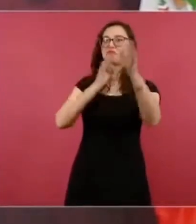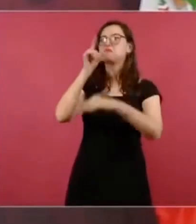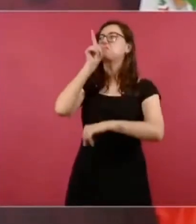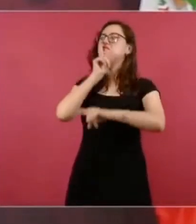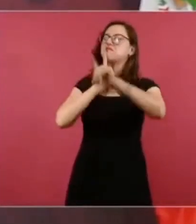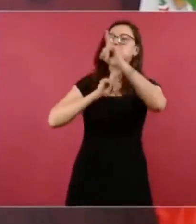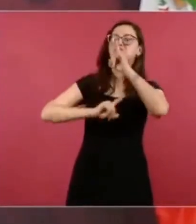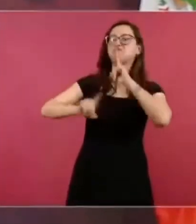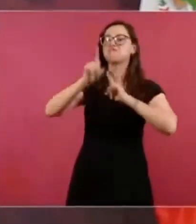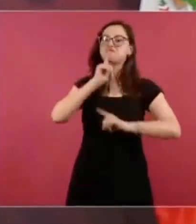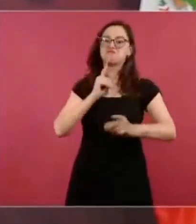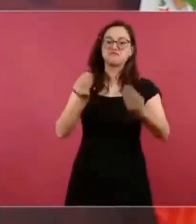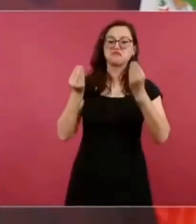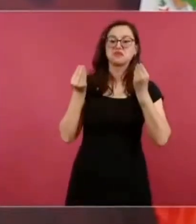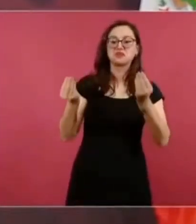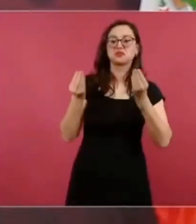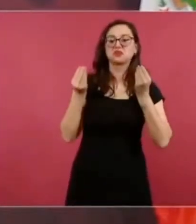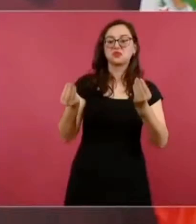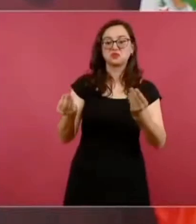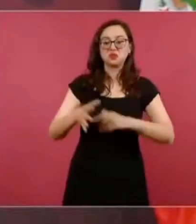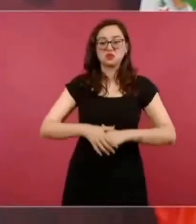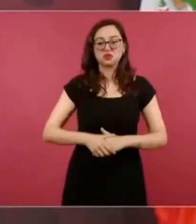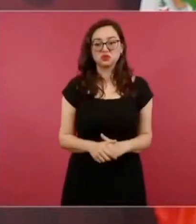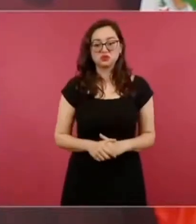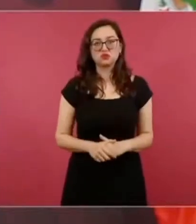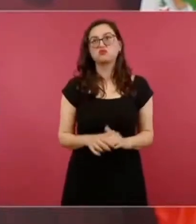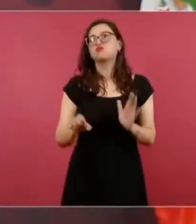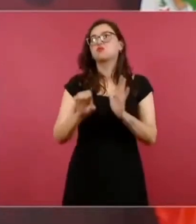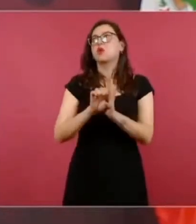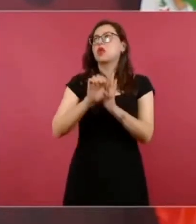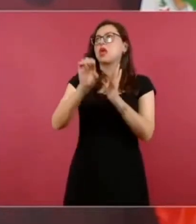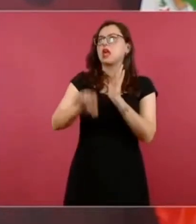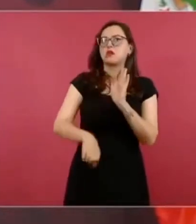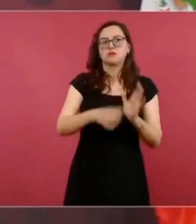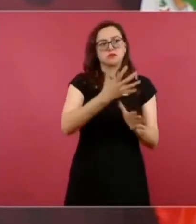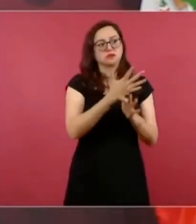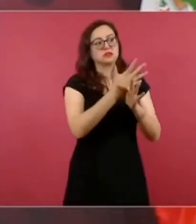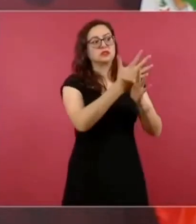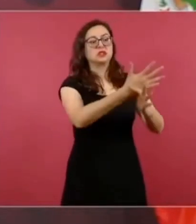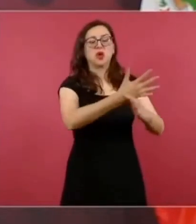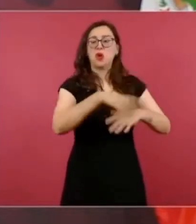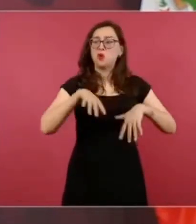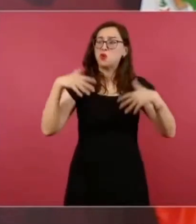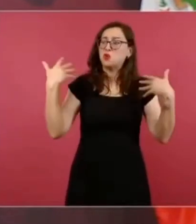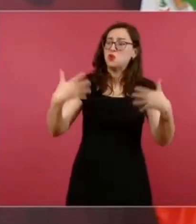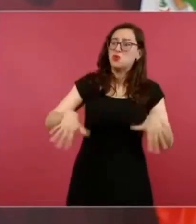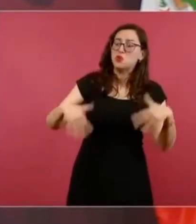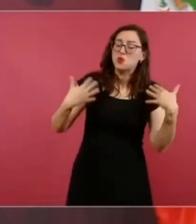de que los costos de la refinería de Dos Bocas